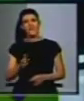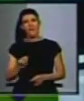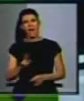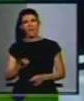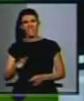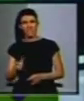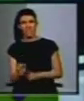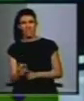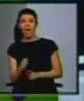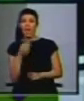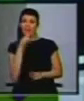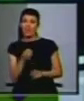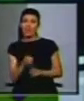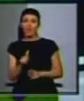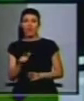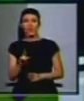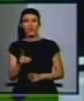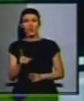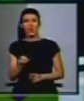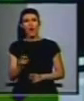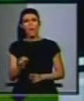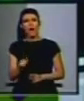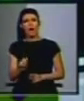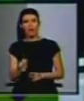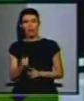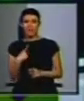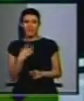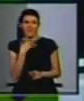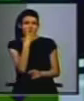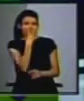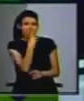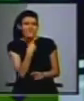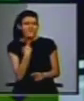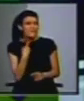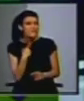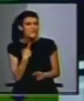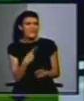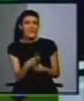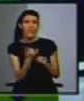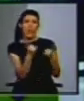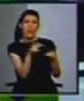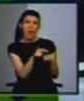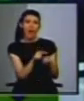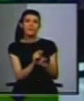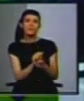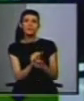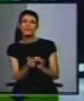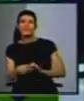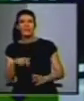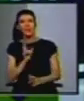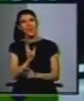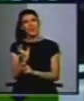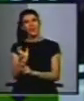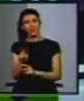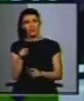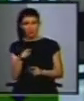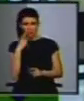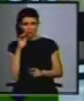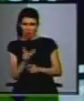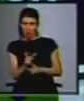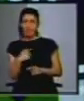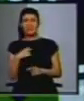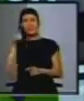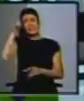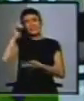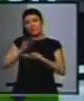ludópata y cuenta cómo la adicción por el juego lo llevó a convertirse en un delincuente. Esta es la historia de un hombre que pide el perdón de sus